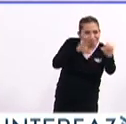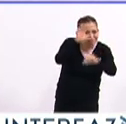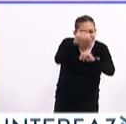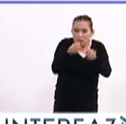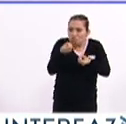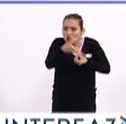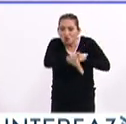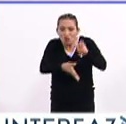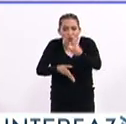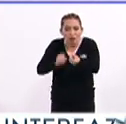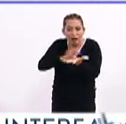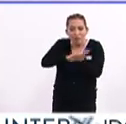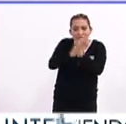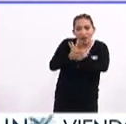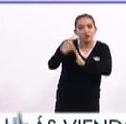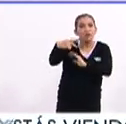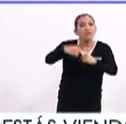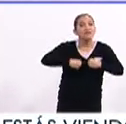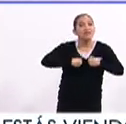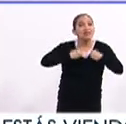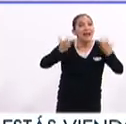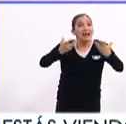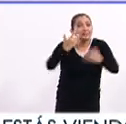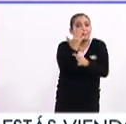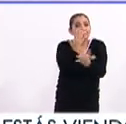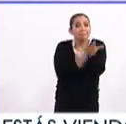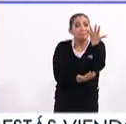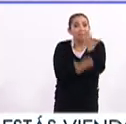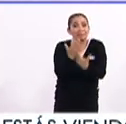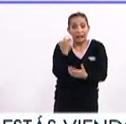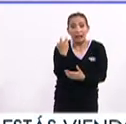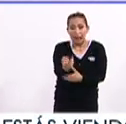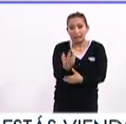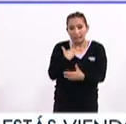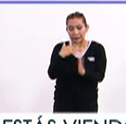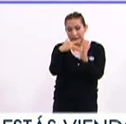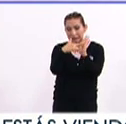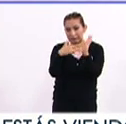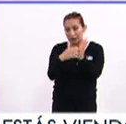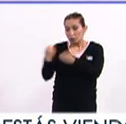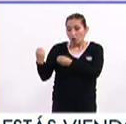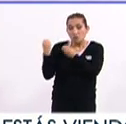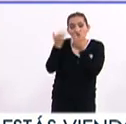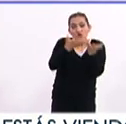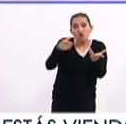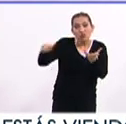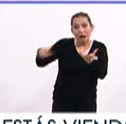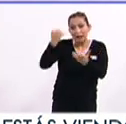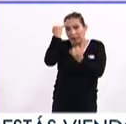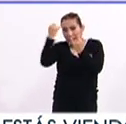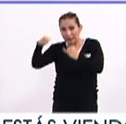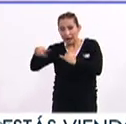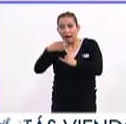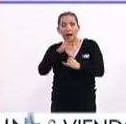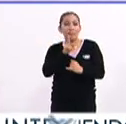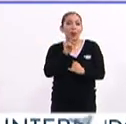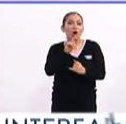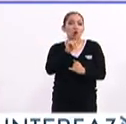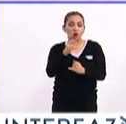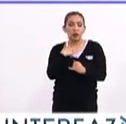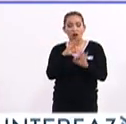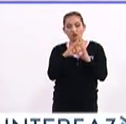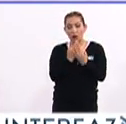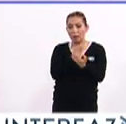supuesto, transformadores de su realidad. Digamos que esas son las principales aportaciones y que se han retomado en los